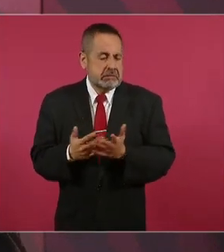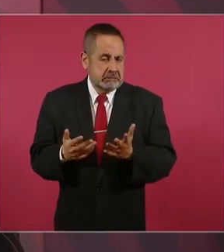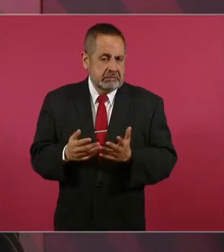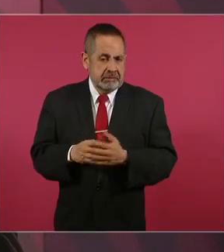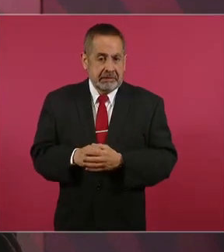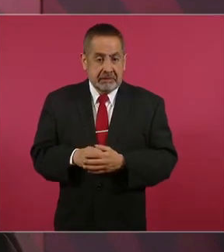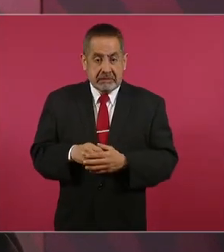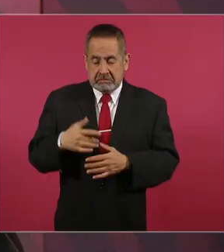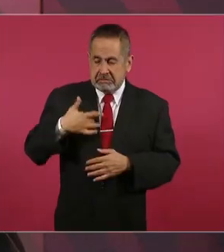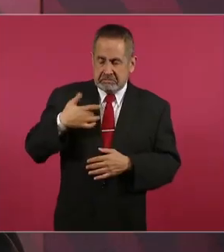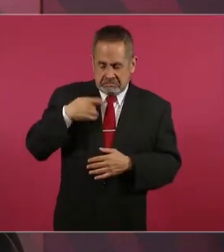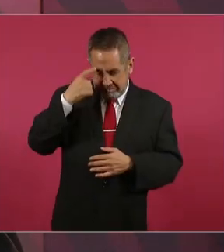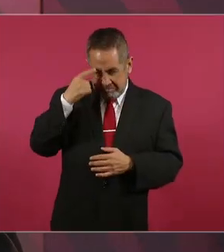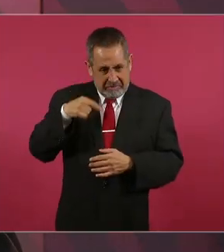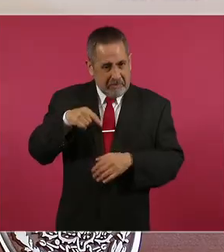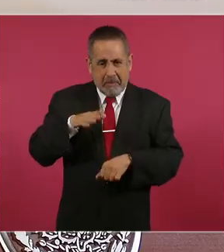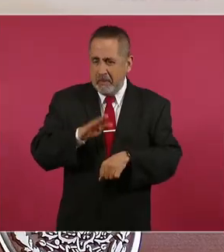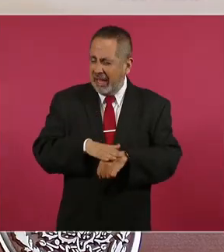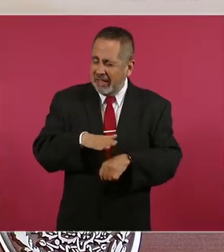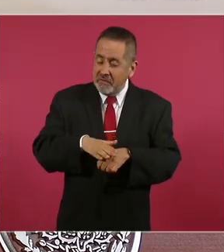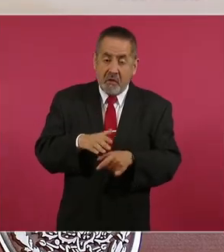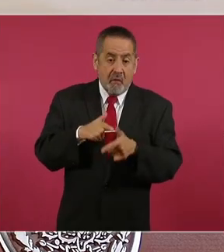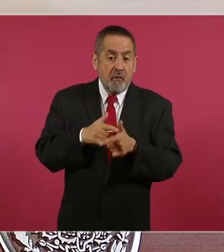todavía más